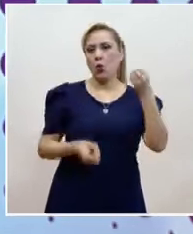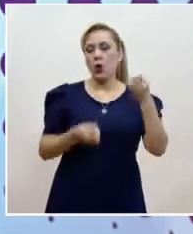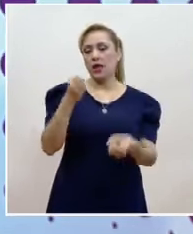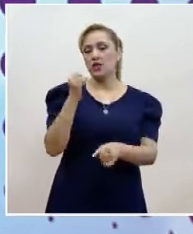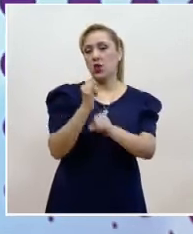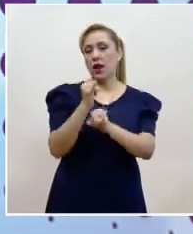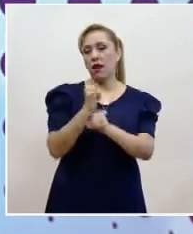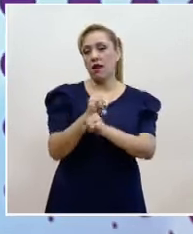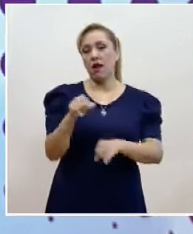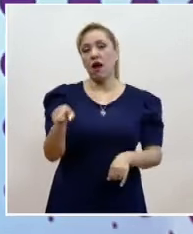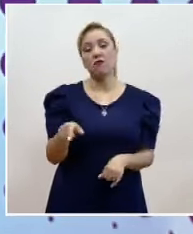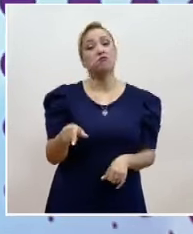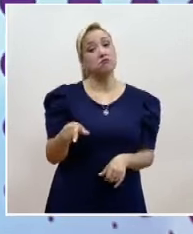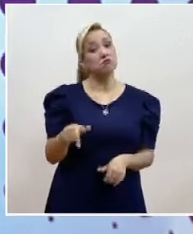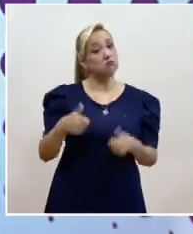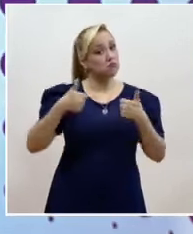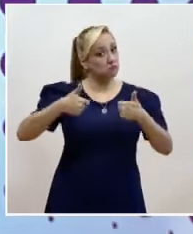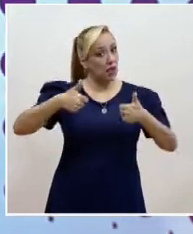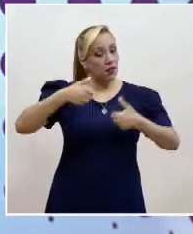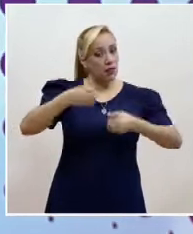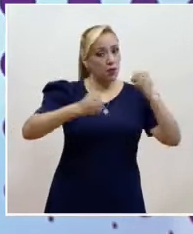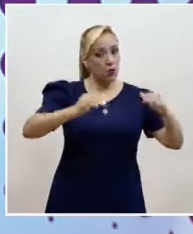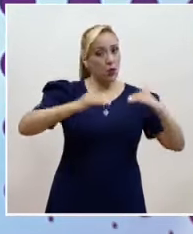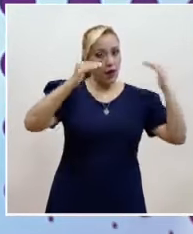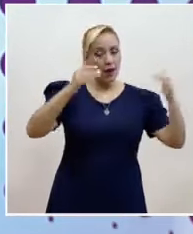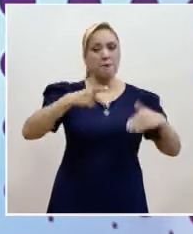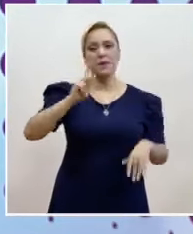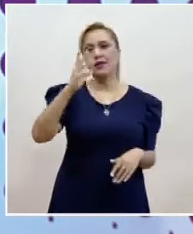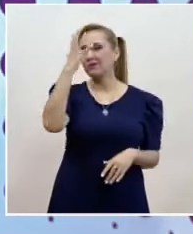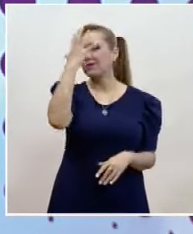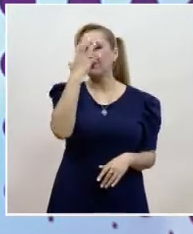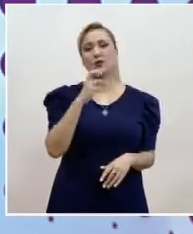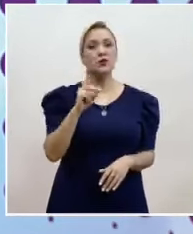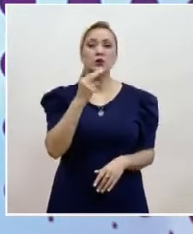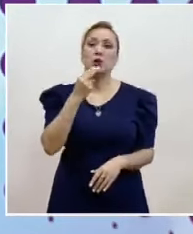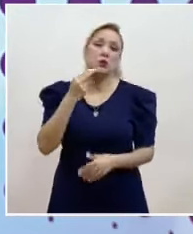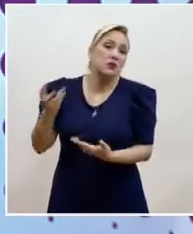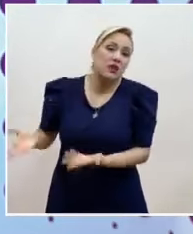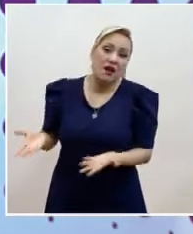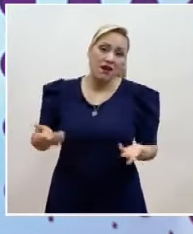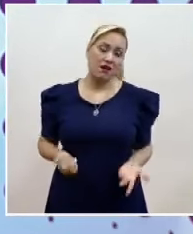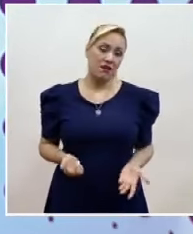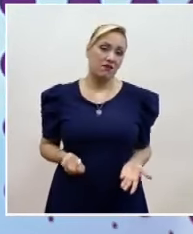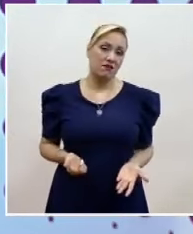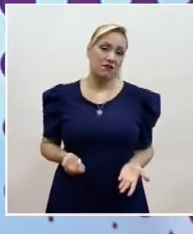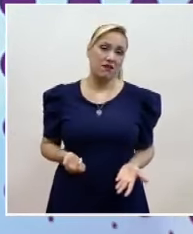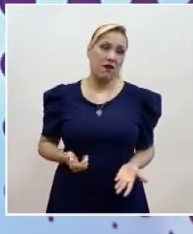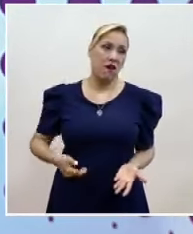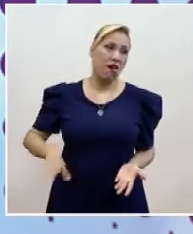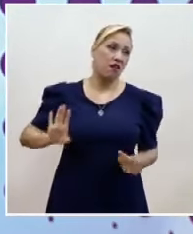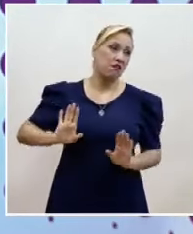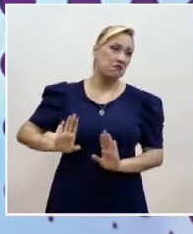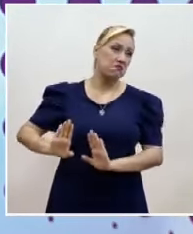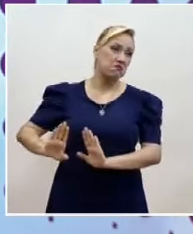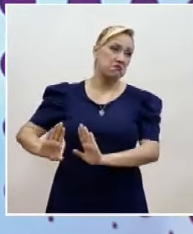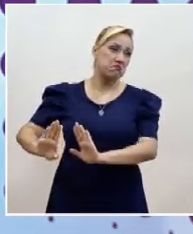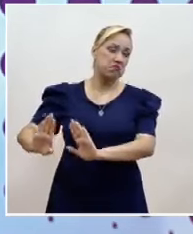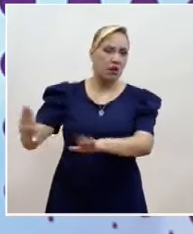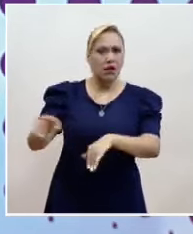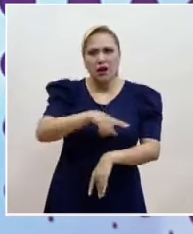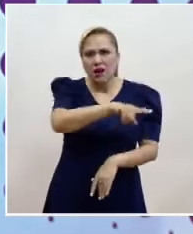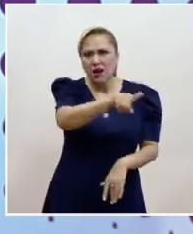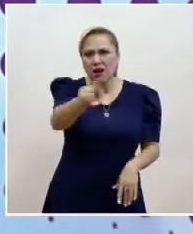esfuerzos importantes del tribunal y prácticamente es muy triste decir que no se usa. Teniendo, creo, condiciones, los